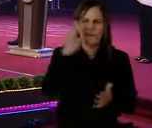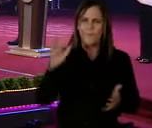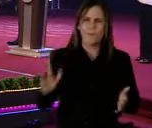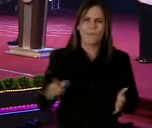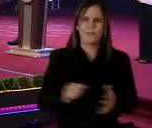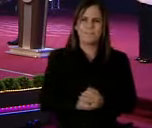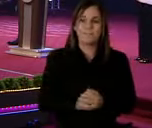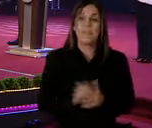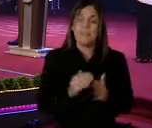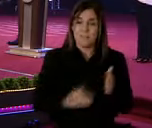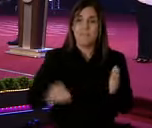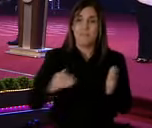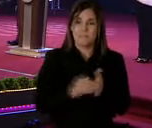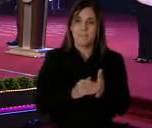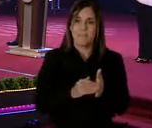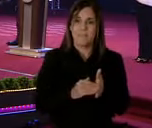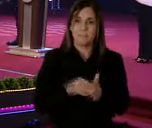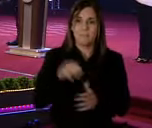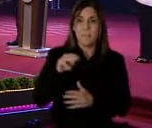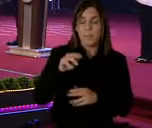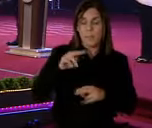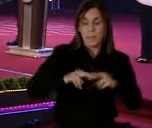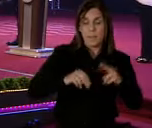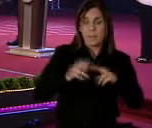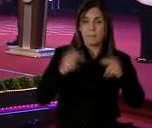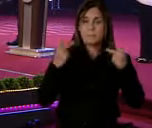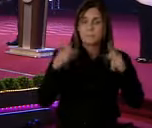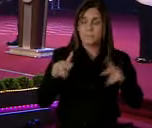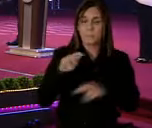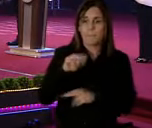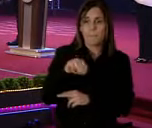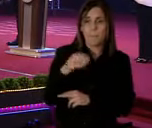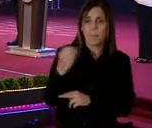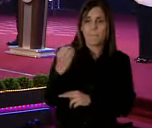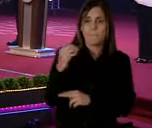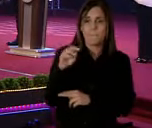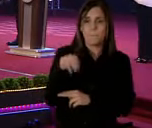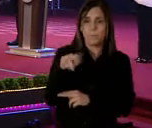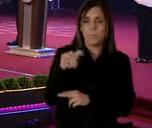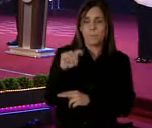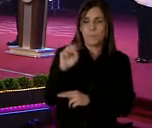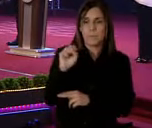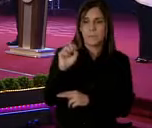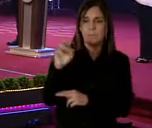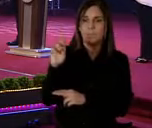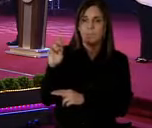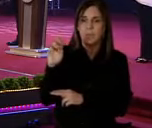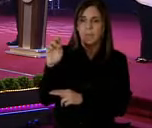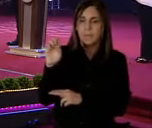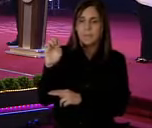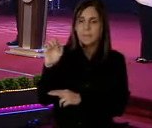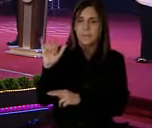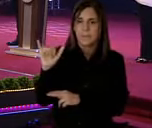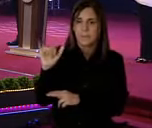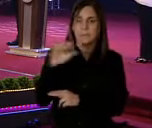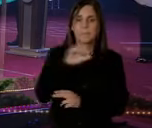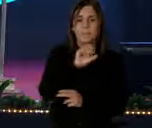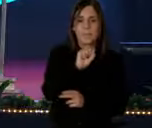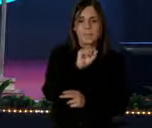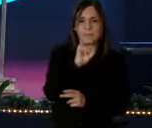Y también Monterrey, Sierra Linda, Alhambra, Virgilio Dávila